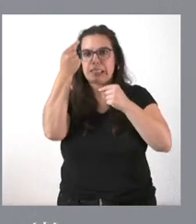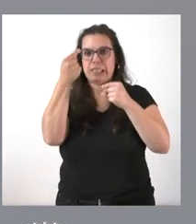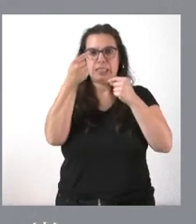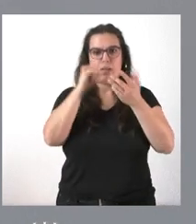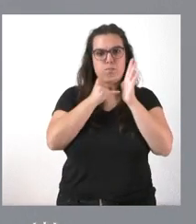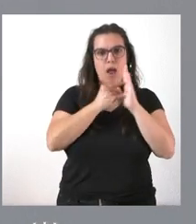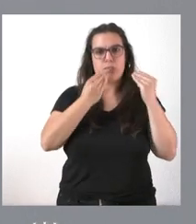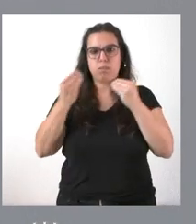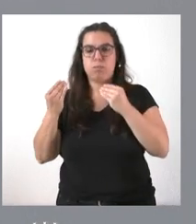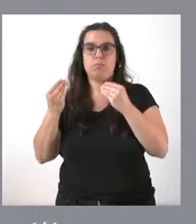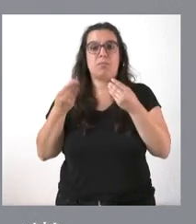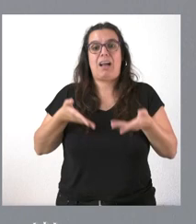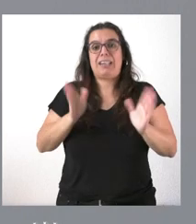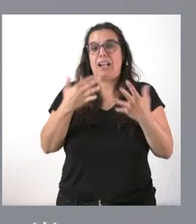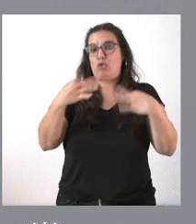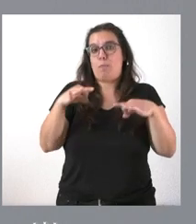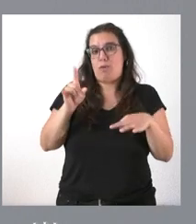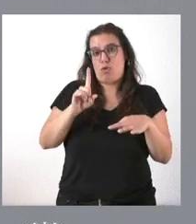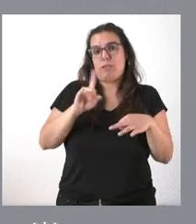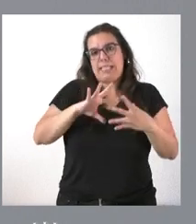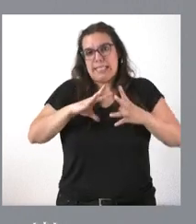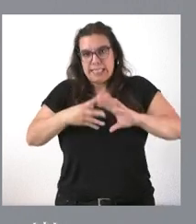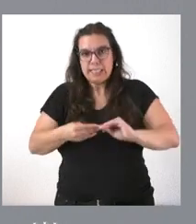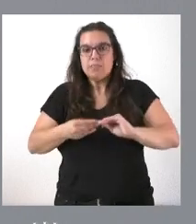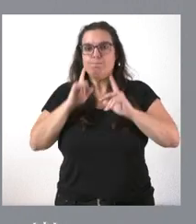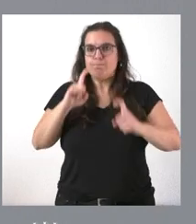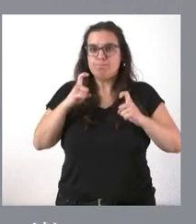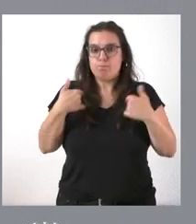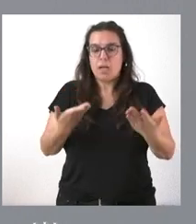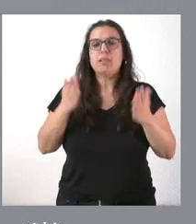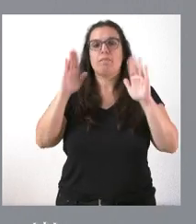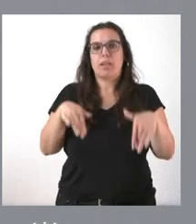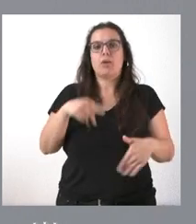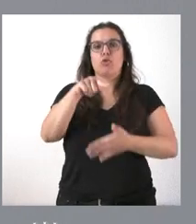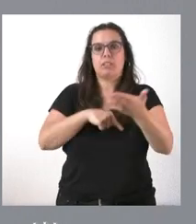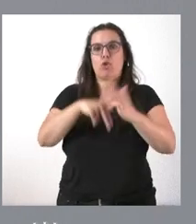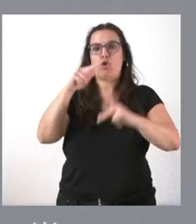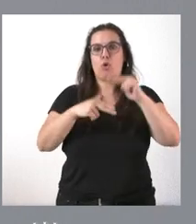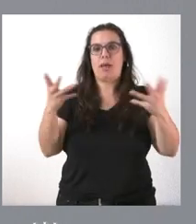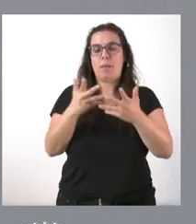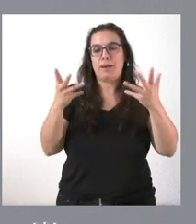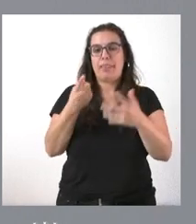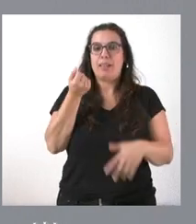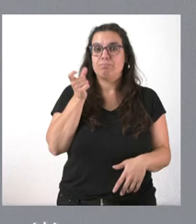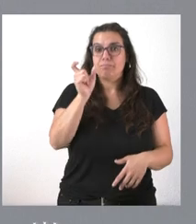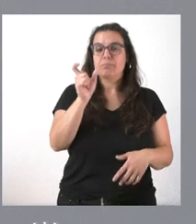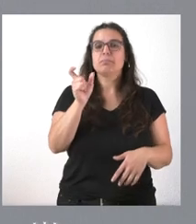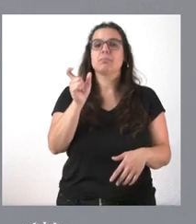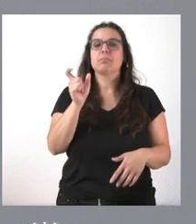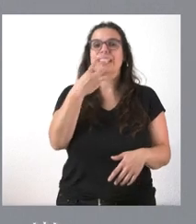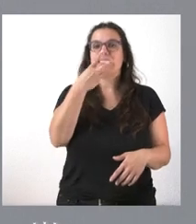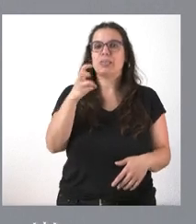de lo que hubiera sido una carretera normal y se procede la graduación de emergencia de estas obras por el importe de estos